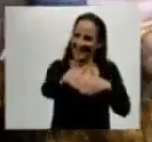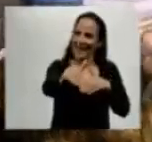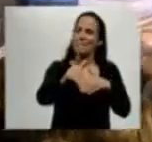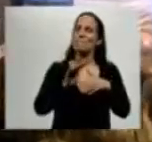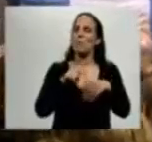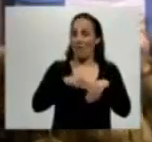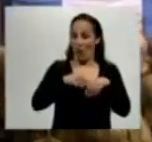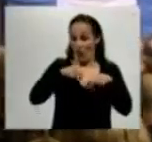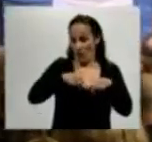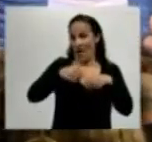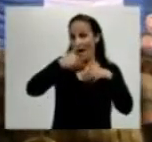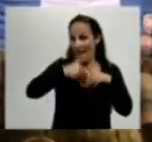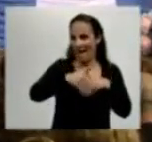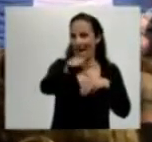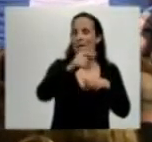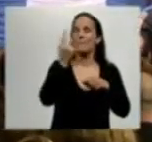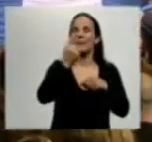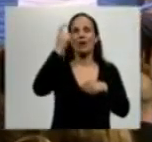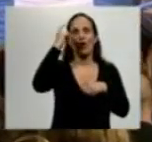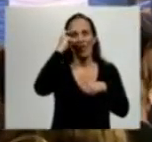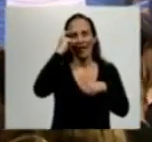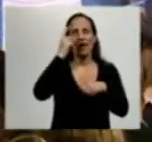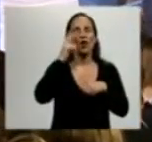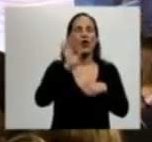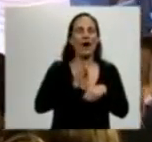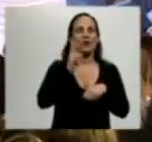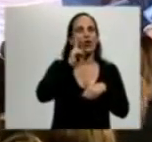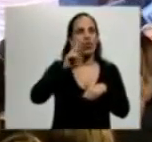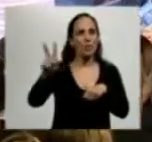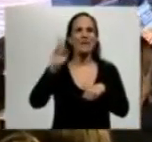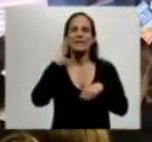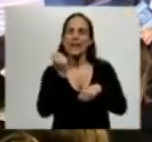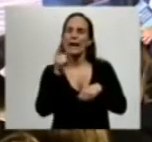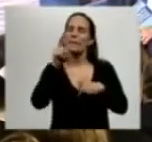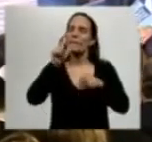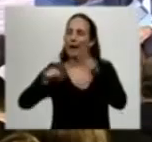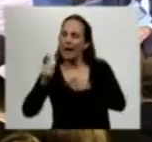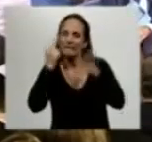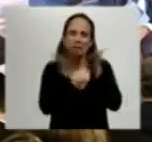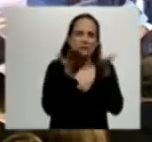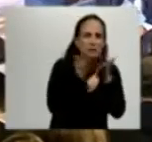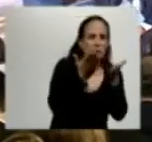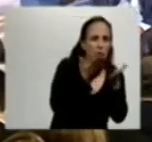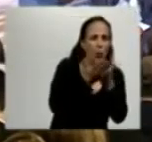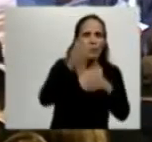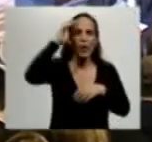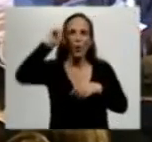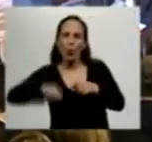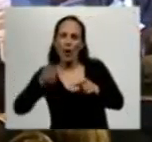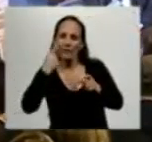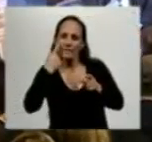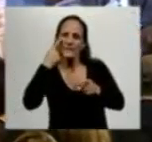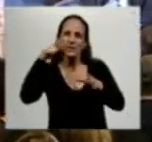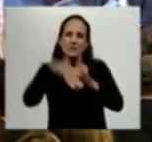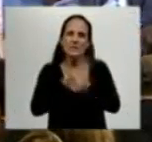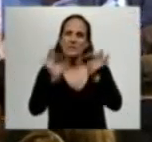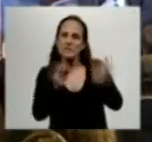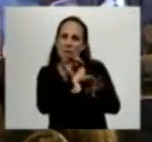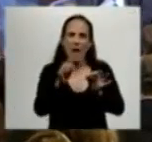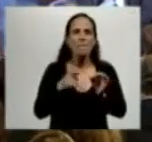aquí al 1 de enero del año 2016 para el estudio, para la aplicación, para que los jueces lo sepan, para que